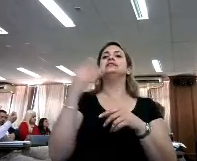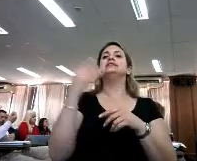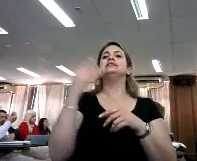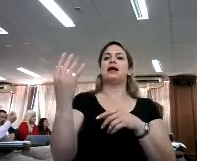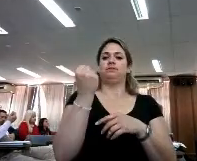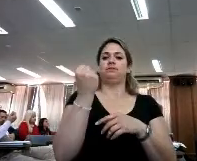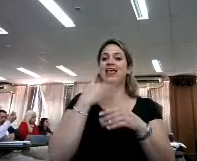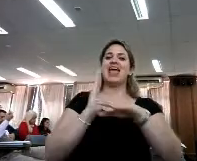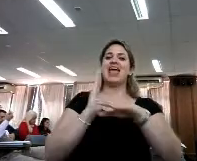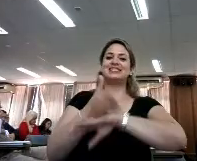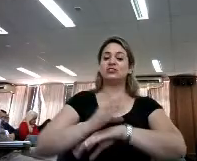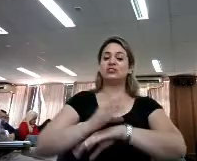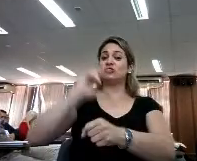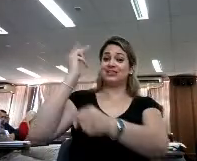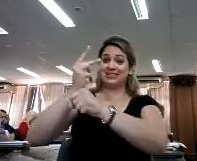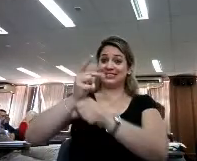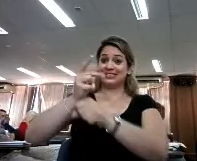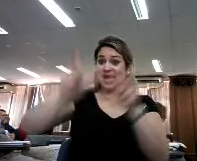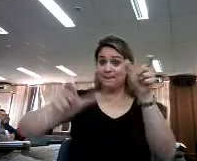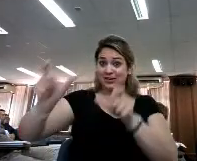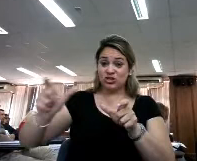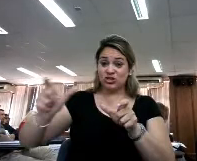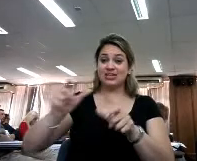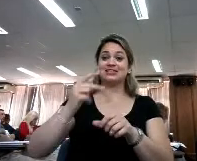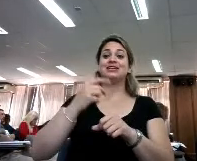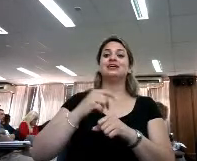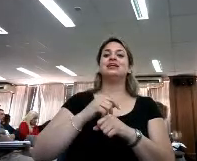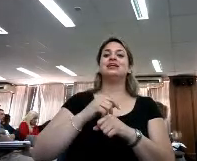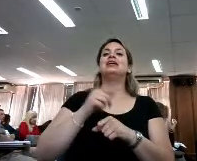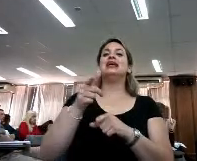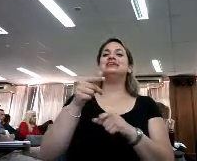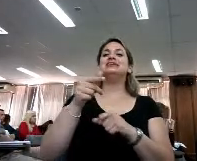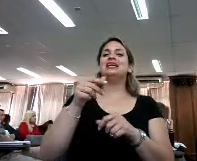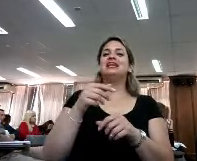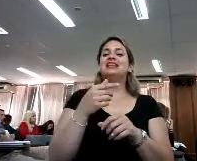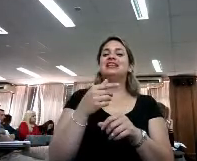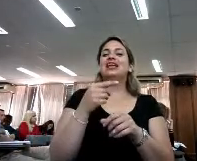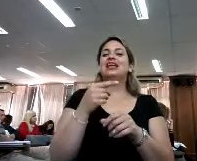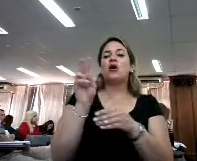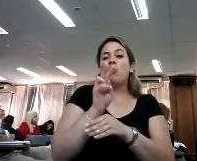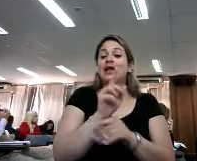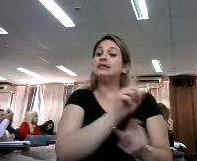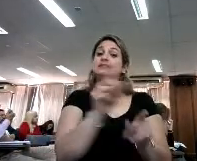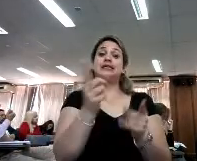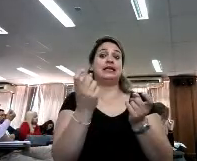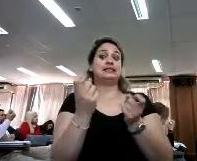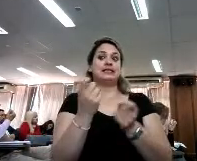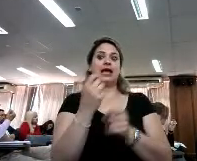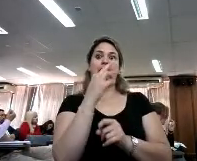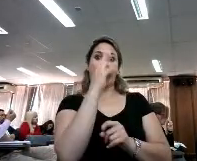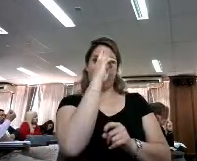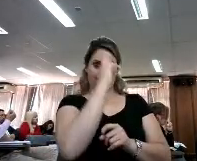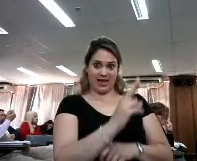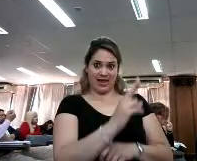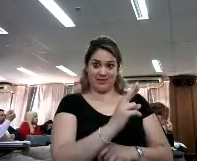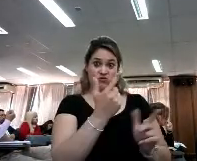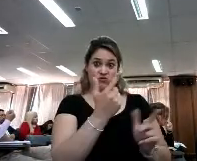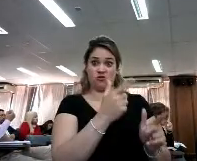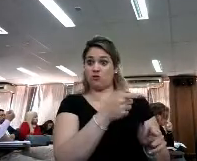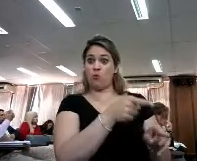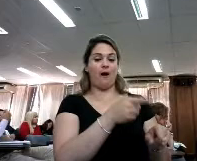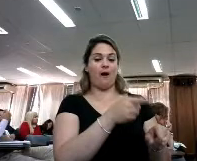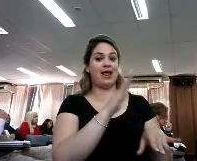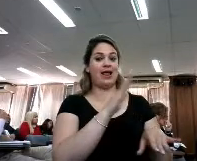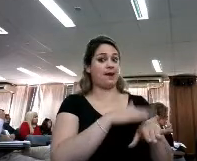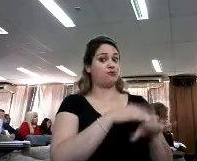acceso a terceras personas a las obras protegidas por los derechos de autor sin necesidad de pedirle autorización al